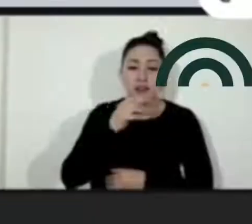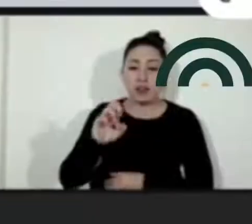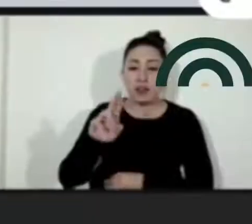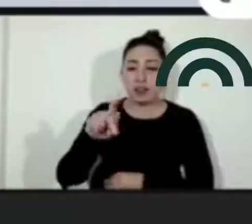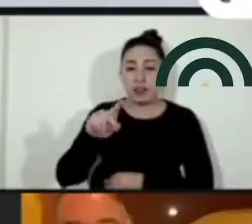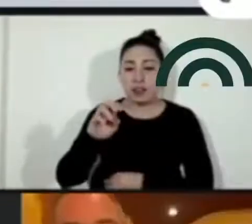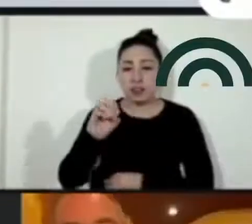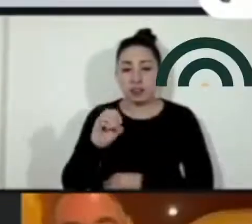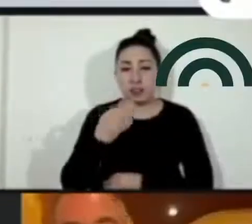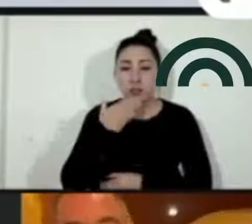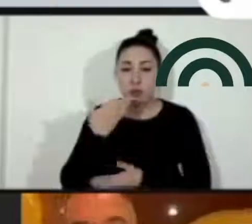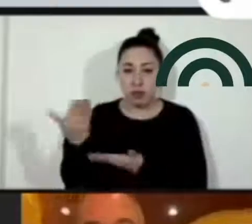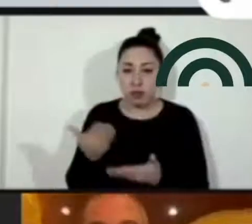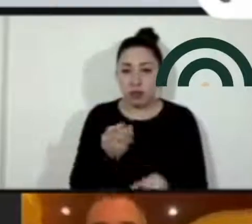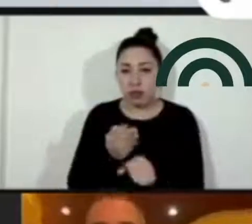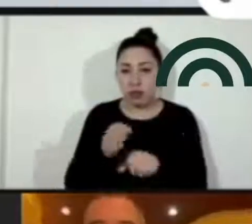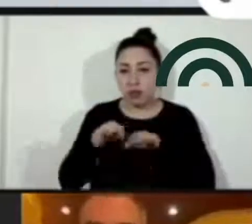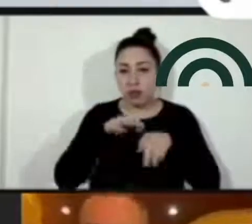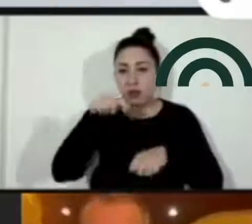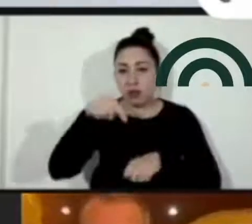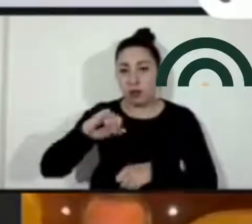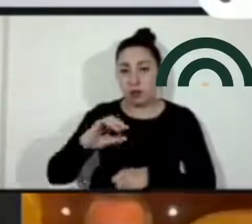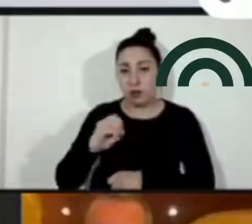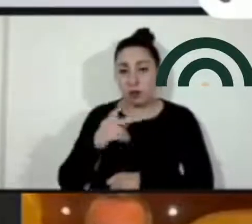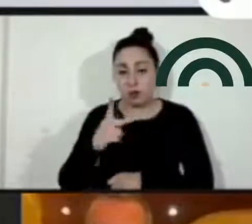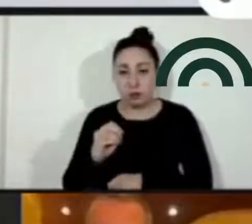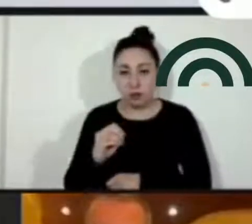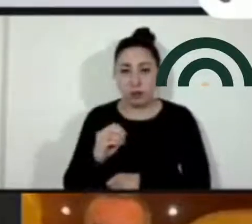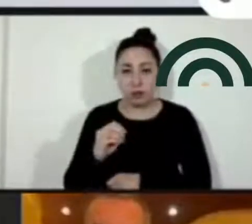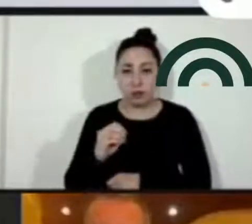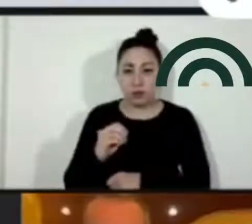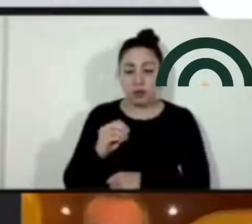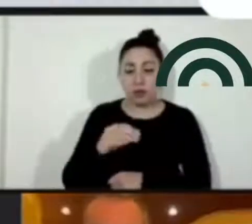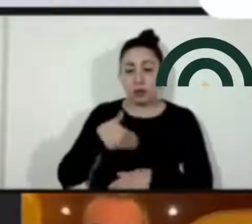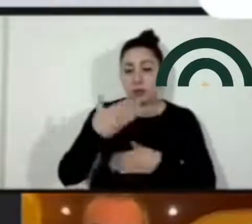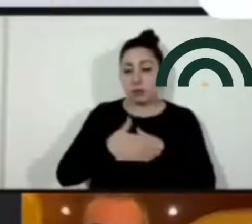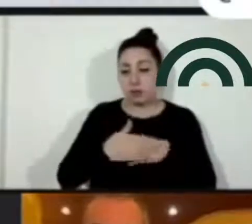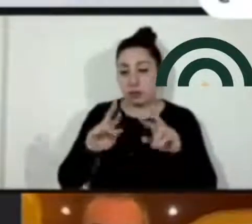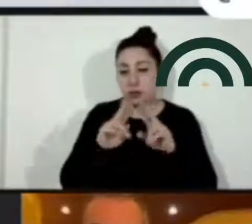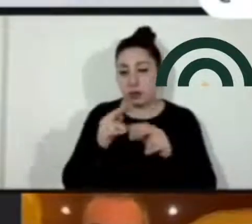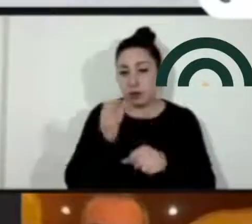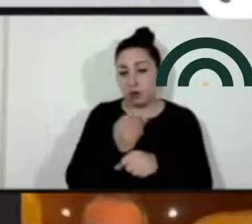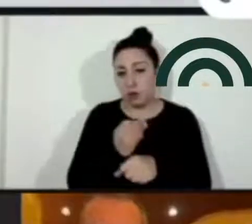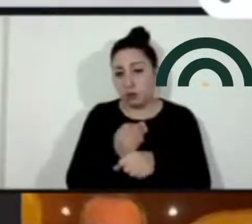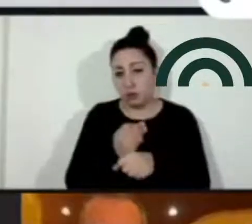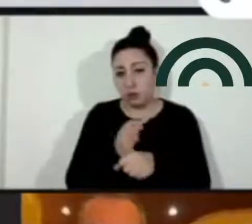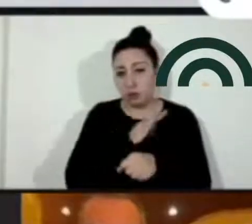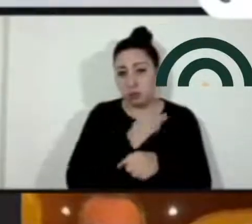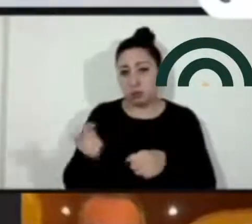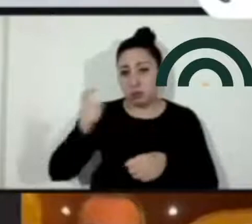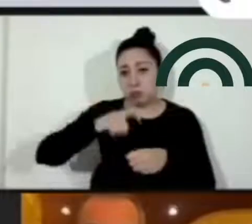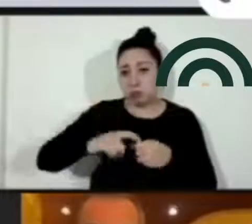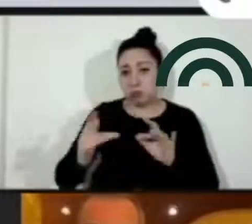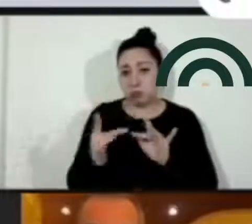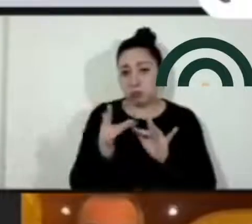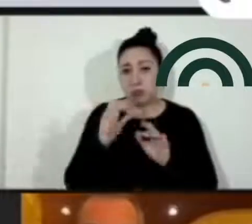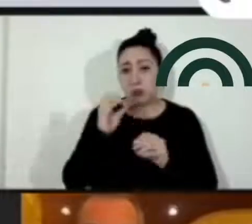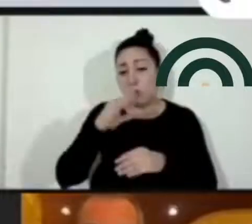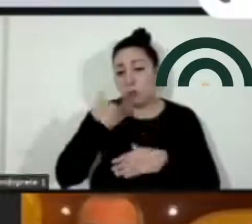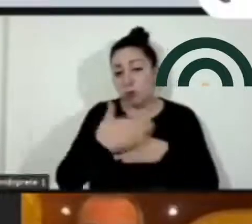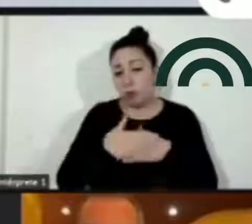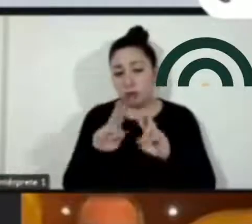reglas para desarrollar las sesiones vía remota, con la relación a la entrega de medallas, permitiendo sesiones solemnes de entrega de medallas